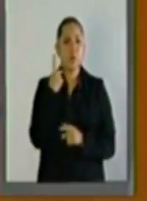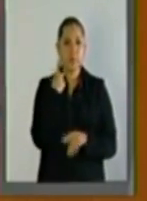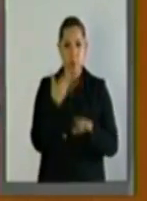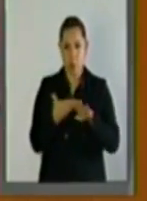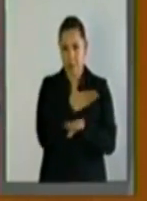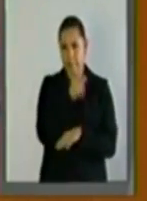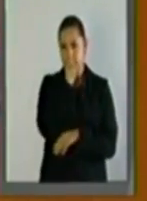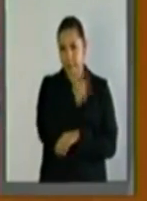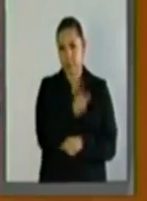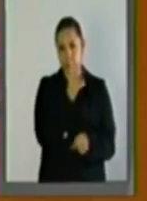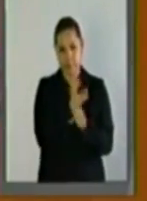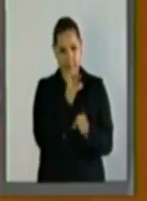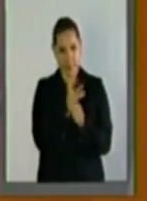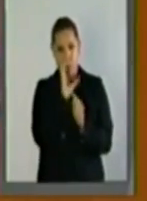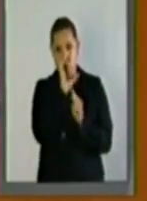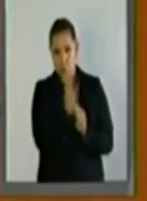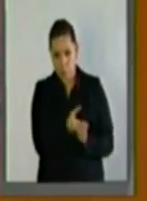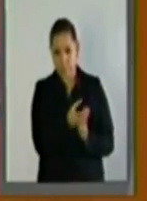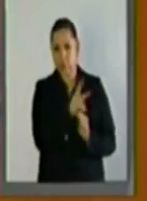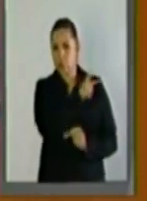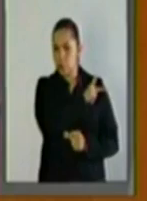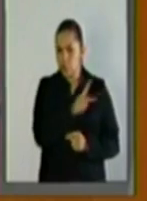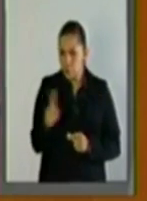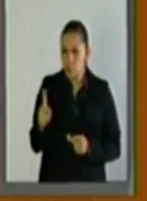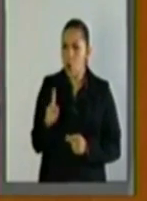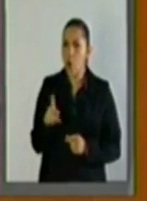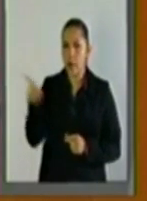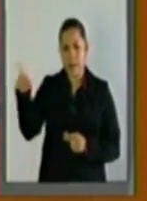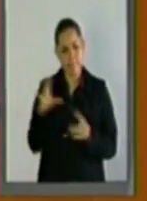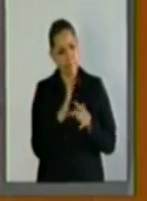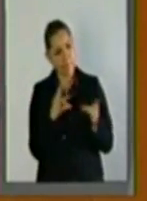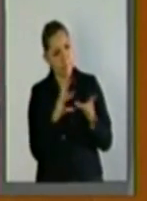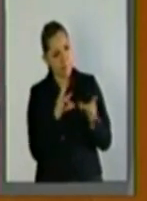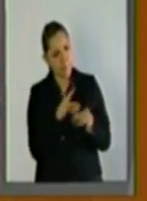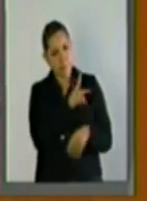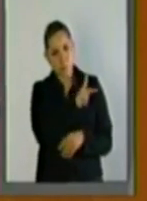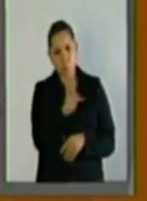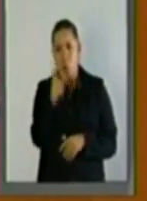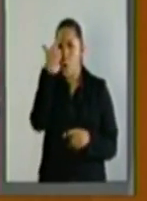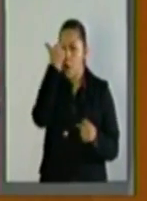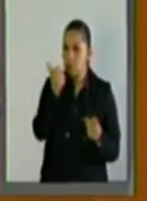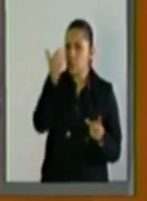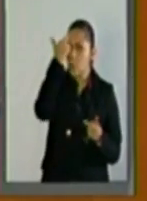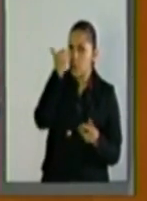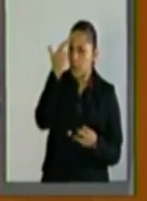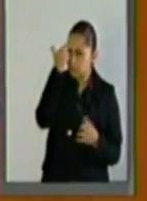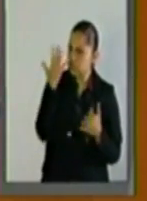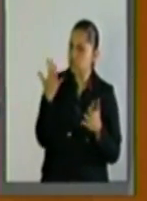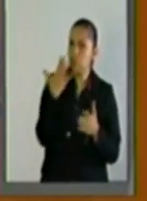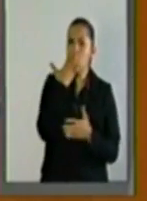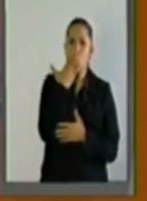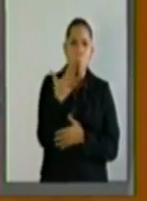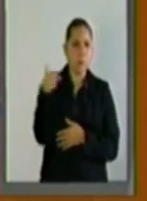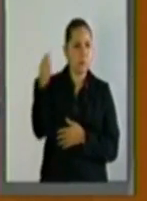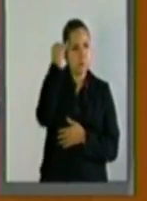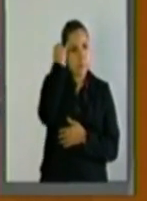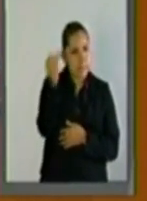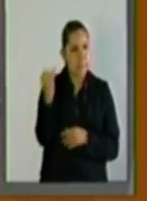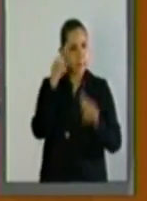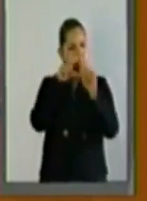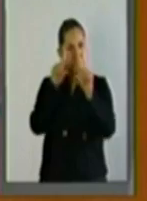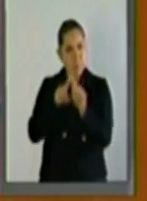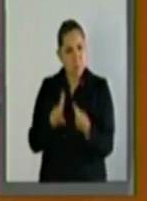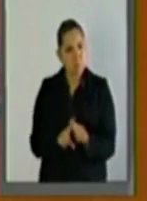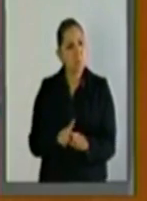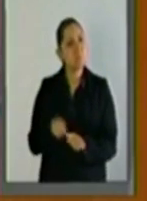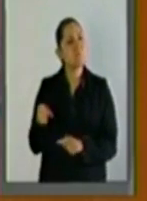tercera comisión aplaudieron la posición del director de la Comisión Federal de Electricidad, además señalando que